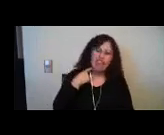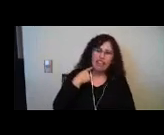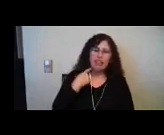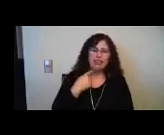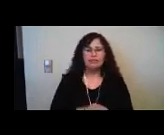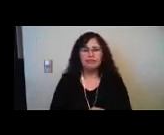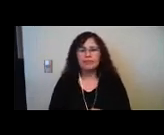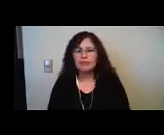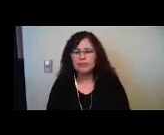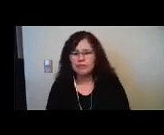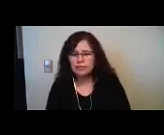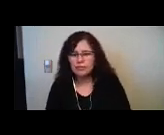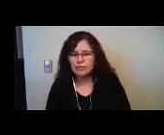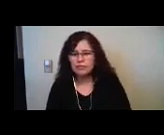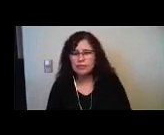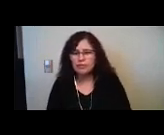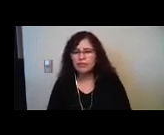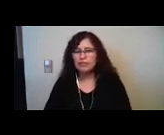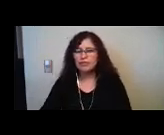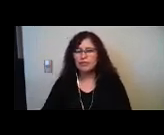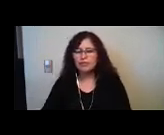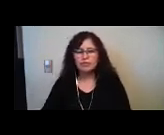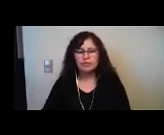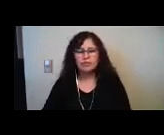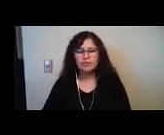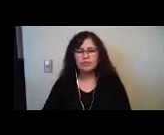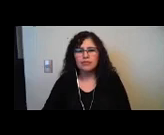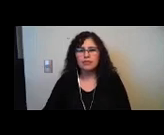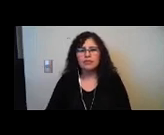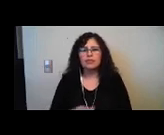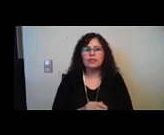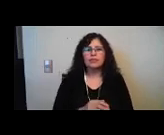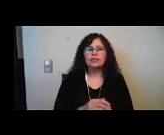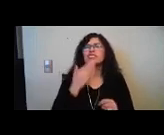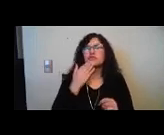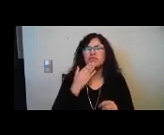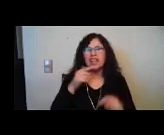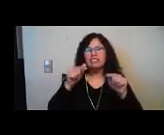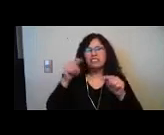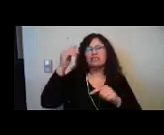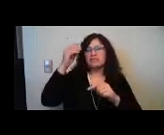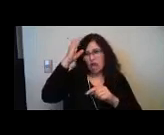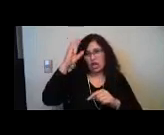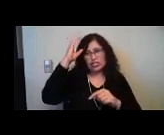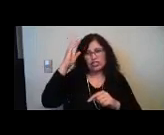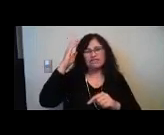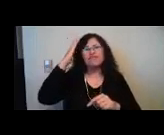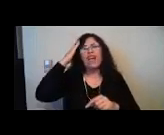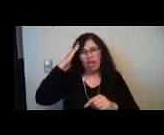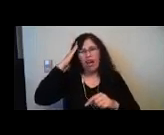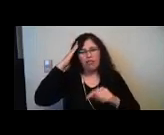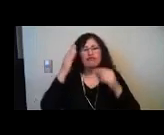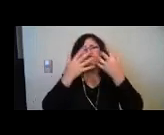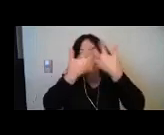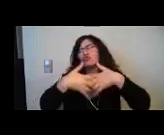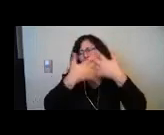también es más frecuente como parte de la pérdida de funciones en la enfermedad de Parkinson.